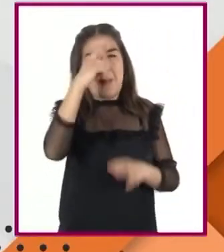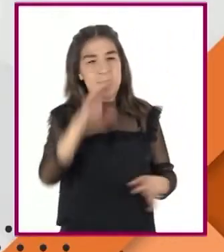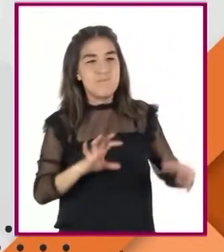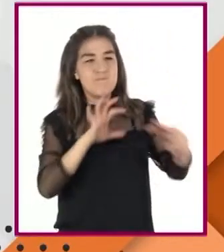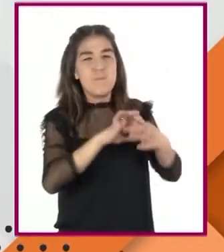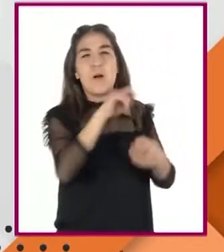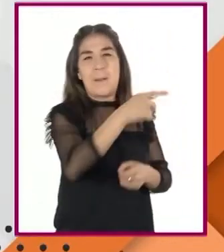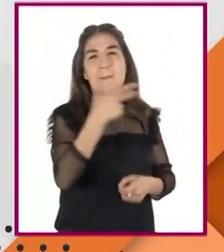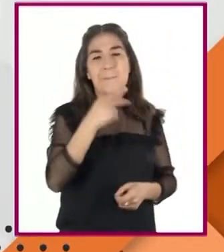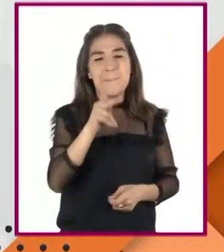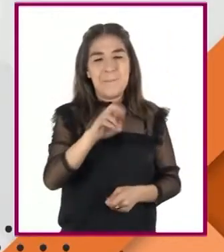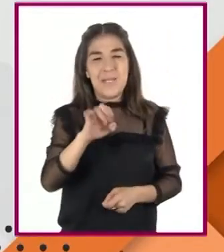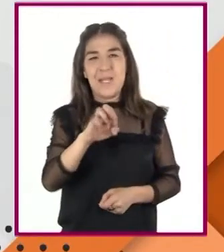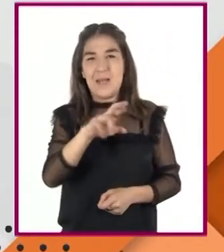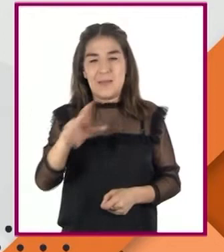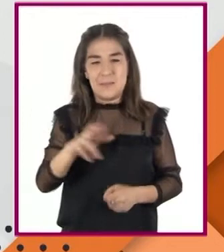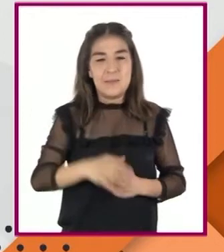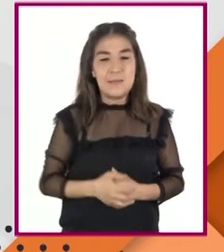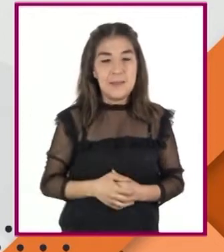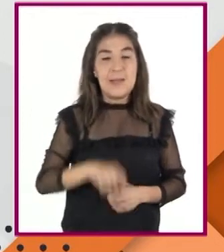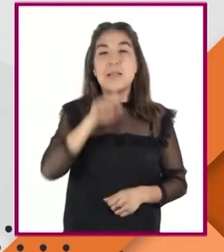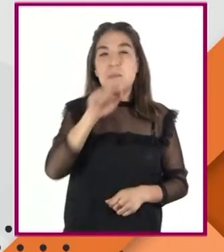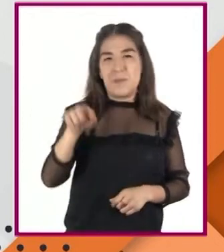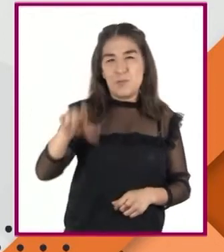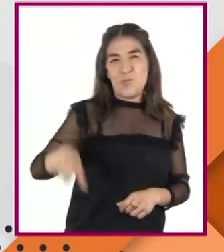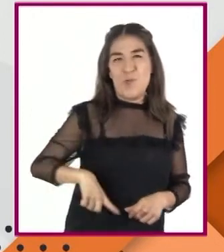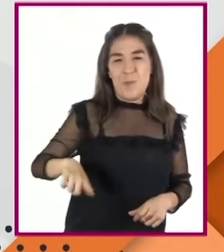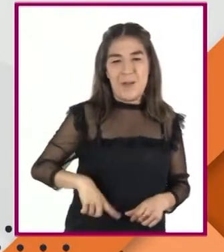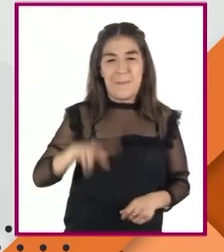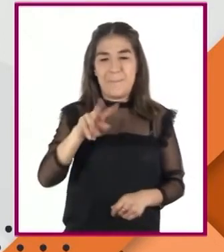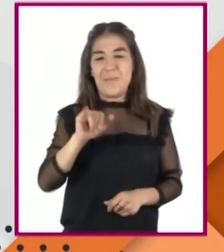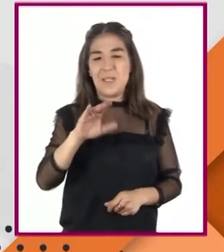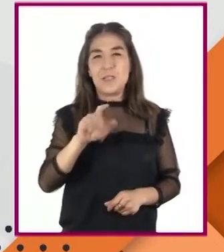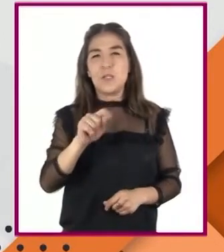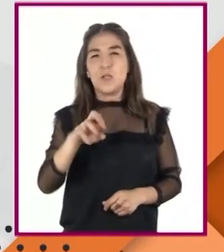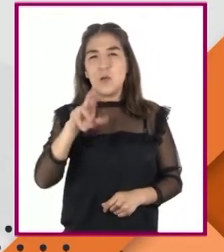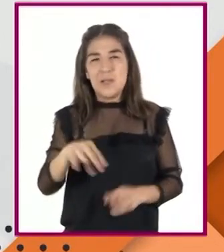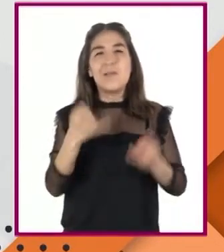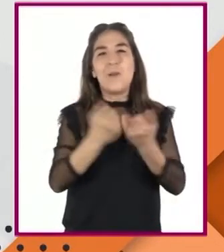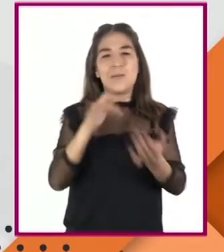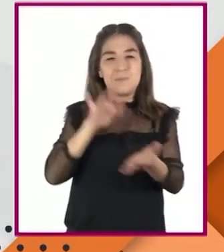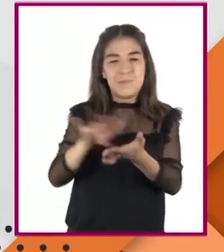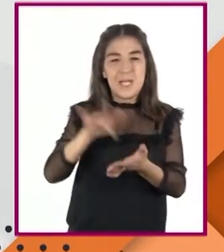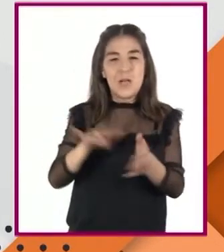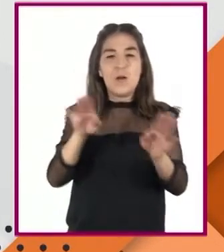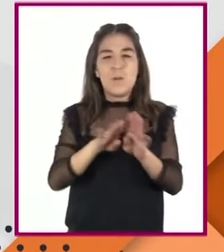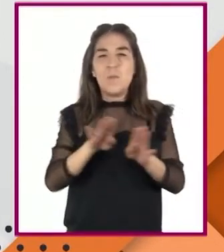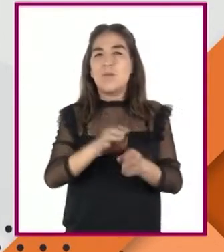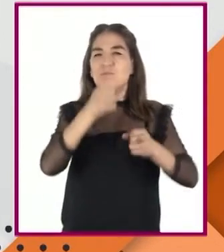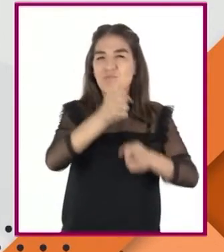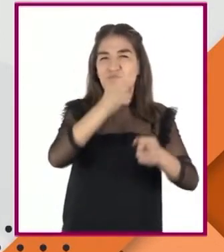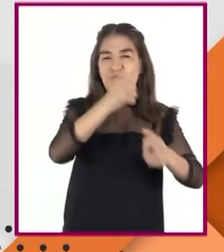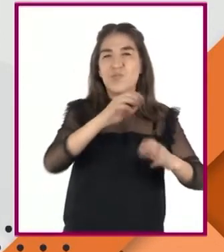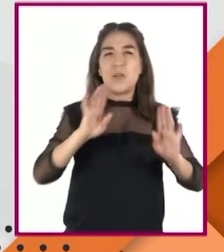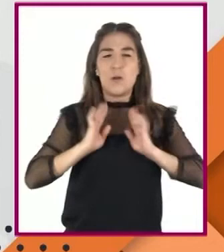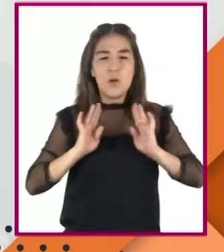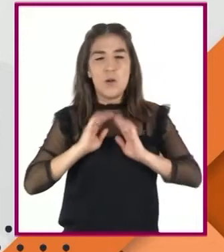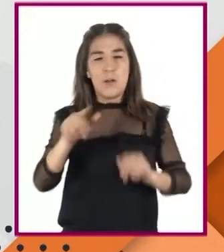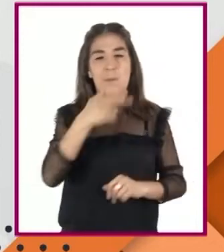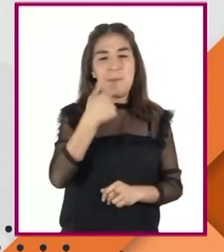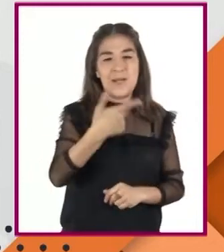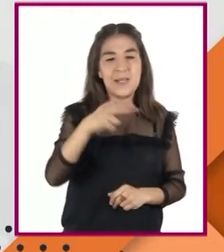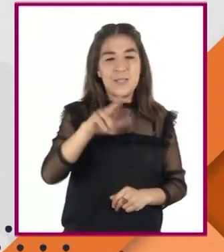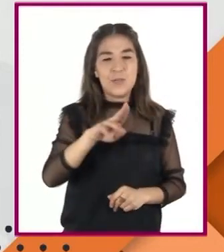Tras esto, el gobierno de Víctor Manuel II, con apoyo de caudillos como Giuseppe Garibaldi, llevaron a cabo